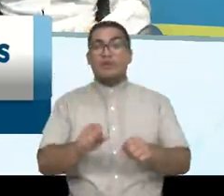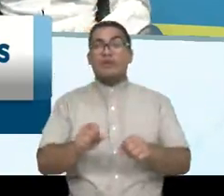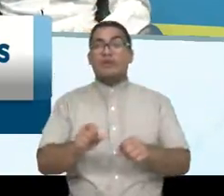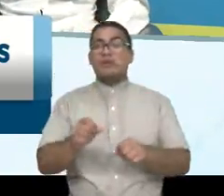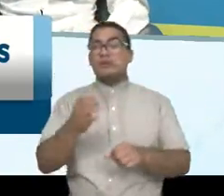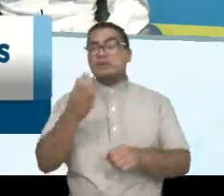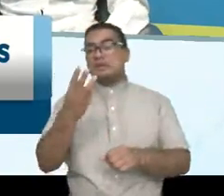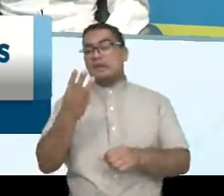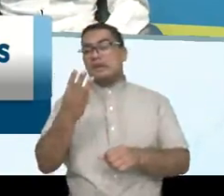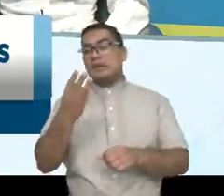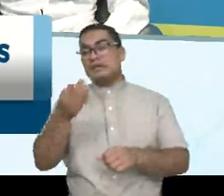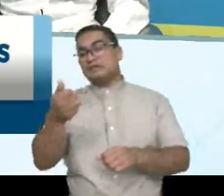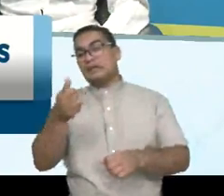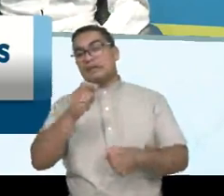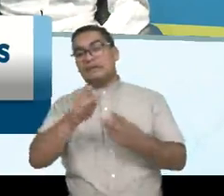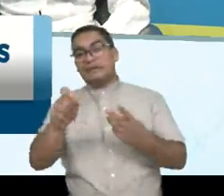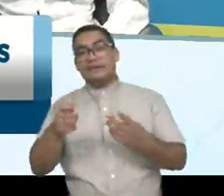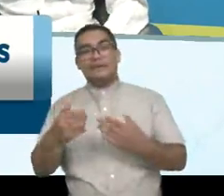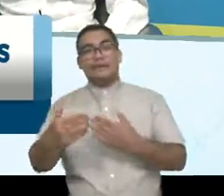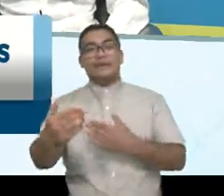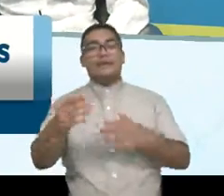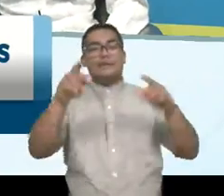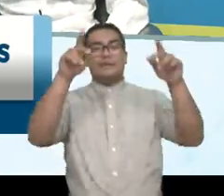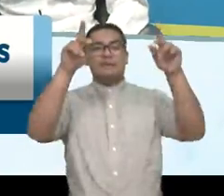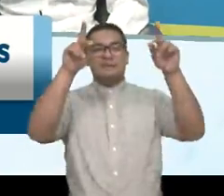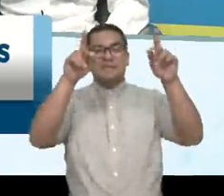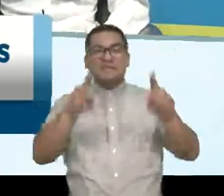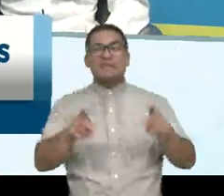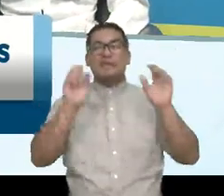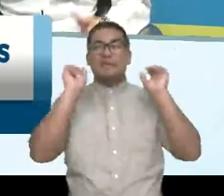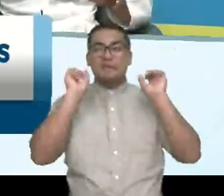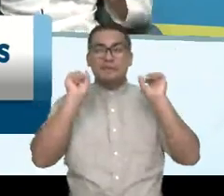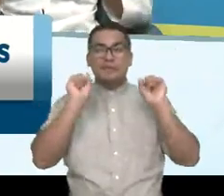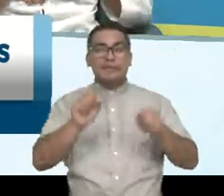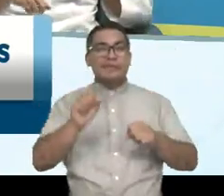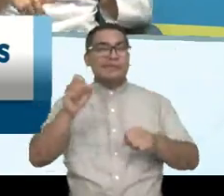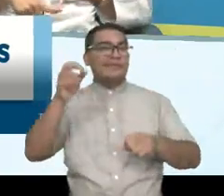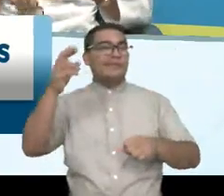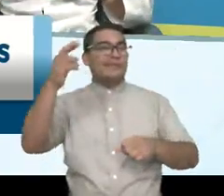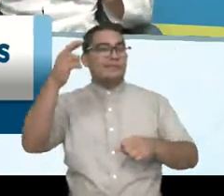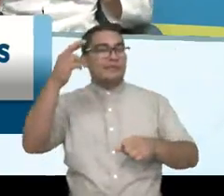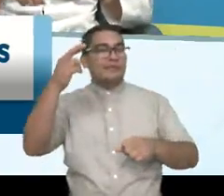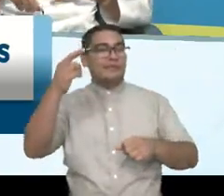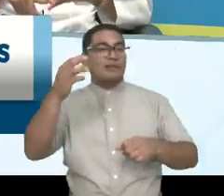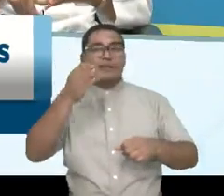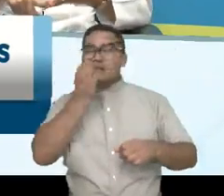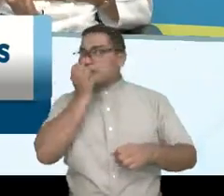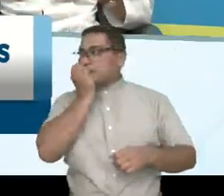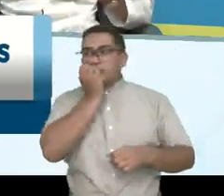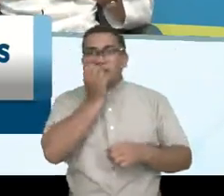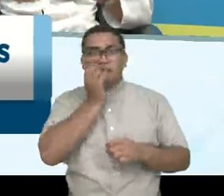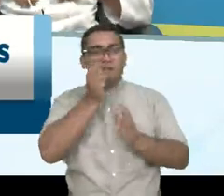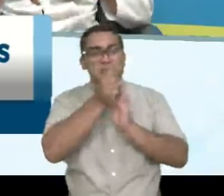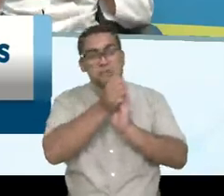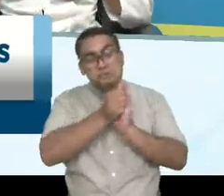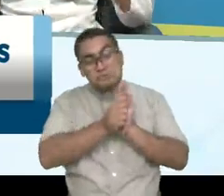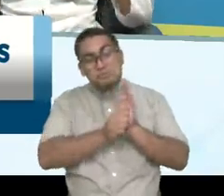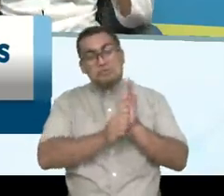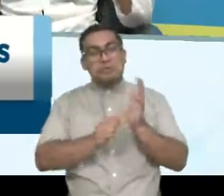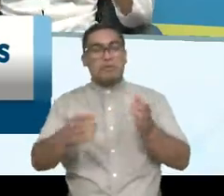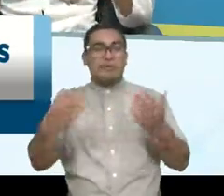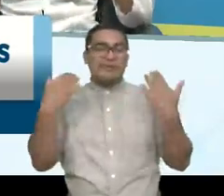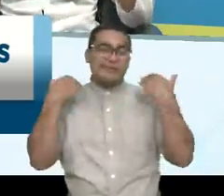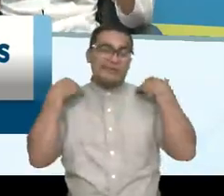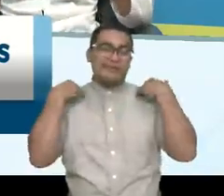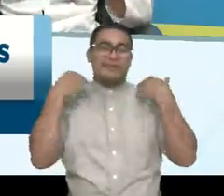unos 3 o 6 meses, personas debutando un trastorno mental, como la ansiedad, la depresión o el estrés mismo,